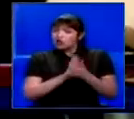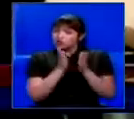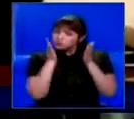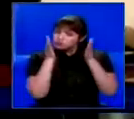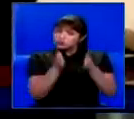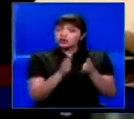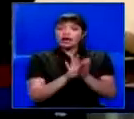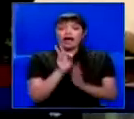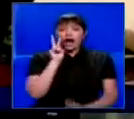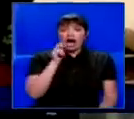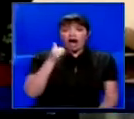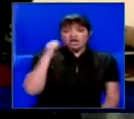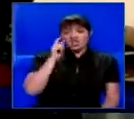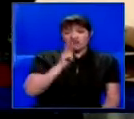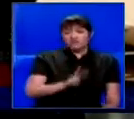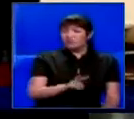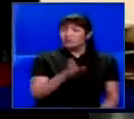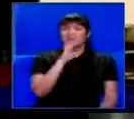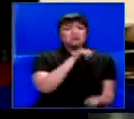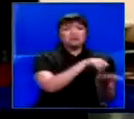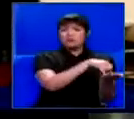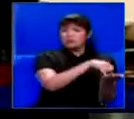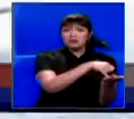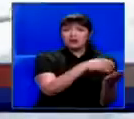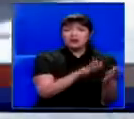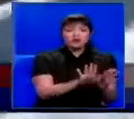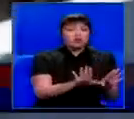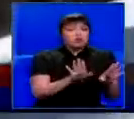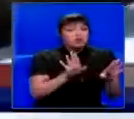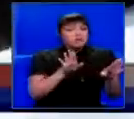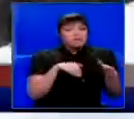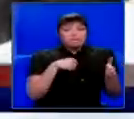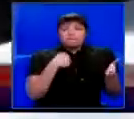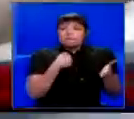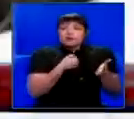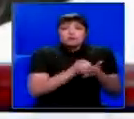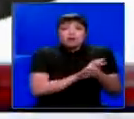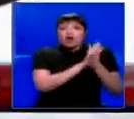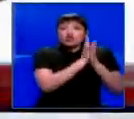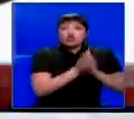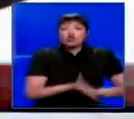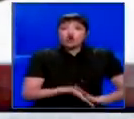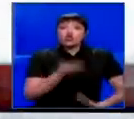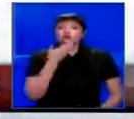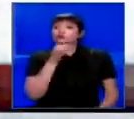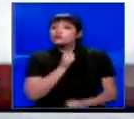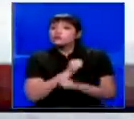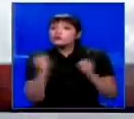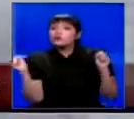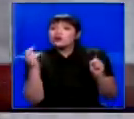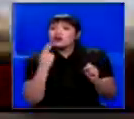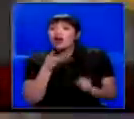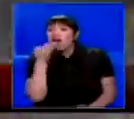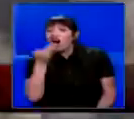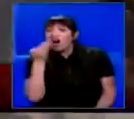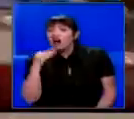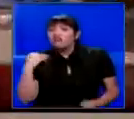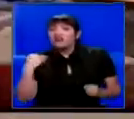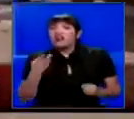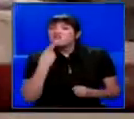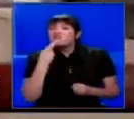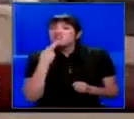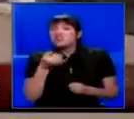encontramos ayer fueron pero impactantes para todos. Desnudo, sin poder hablar y viviendo entre la basura, así se encontró Alberto,